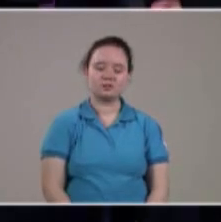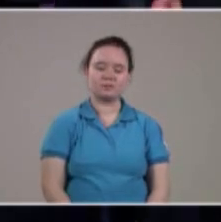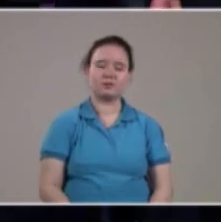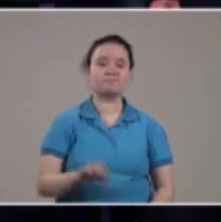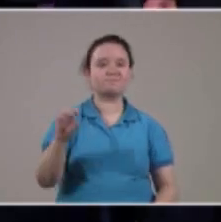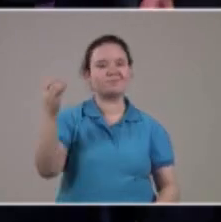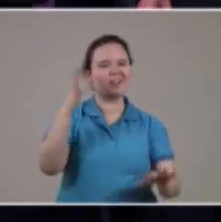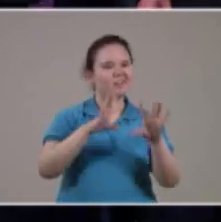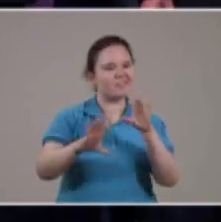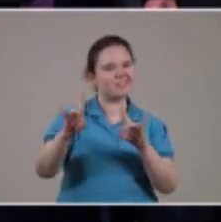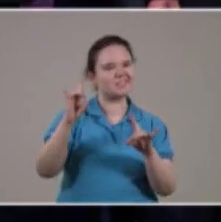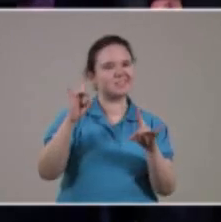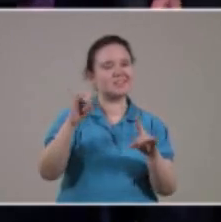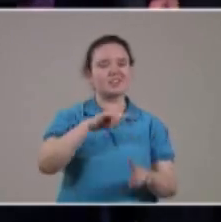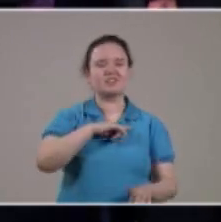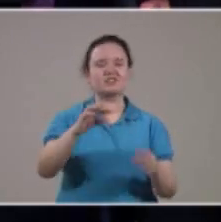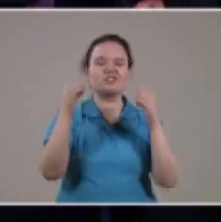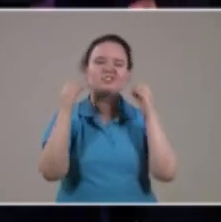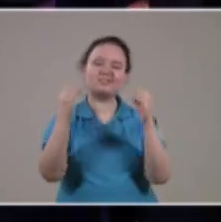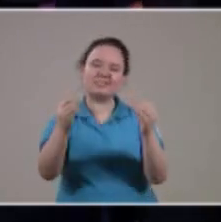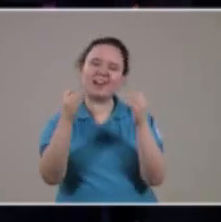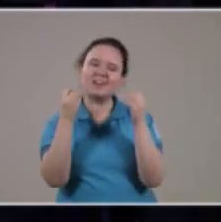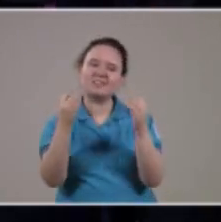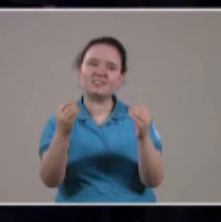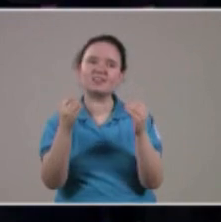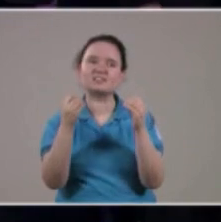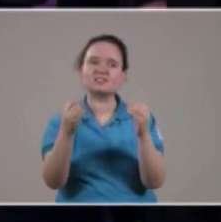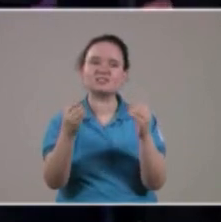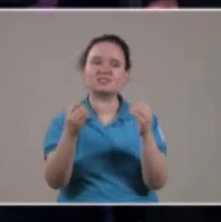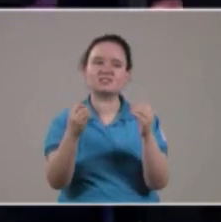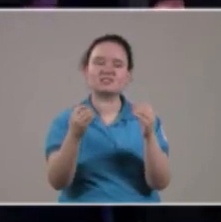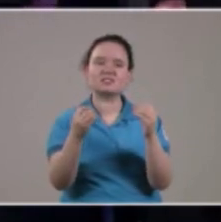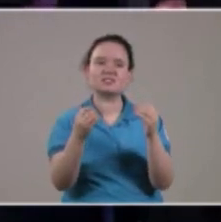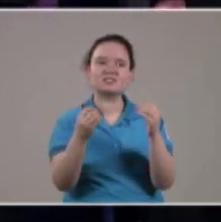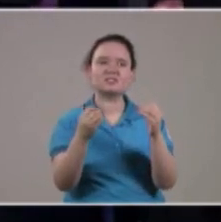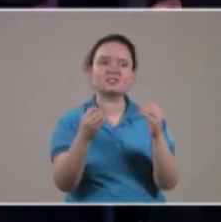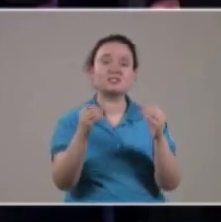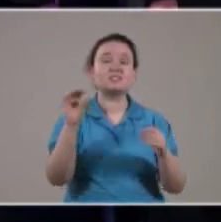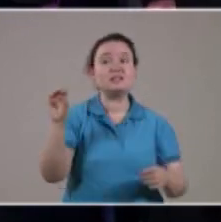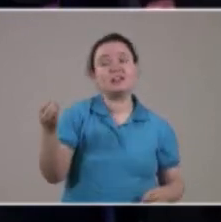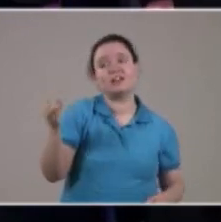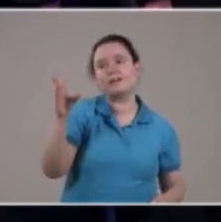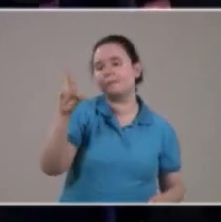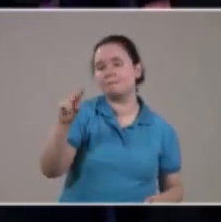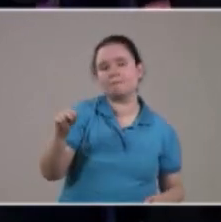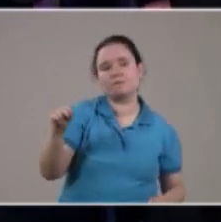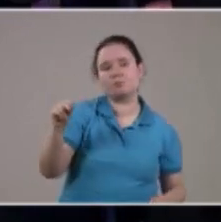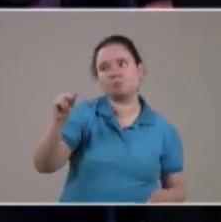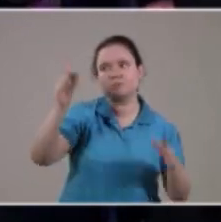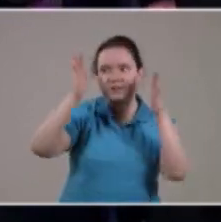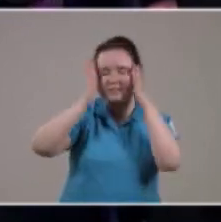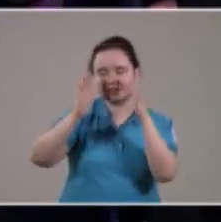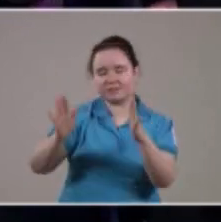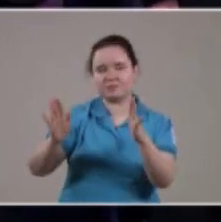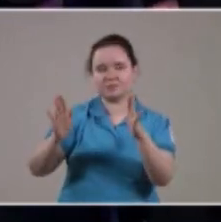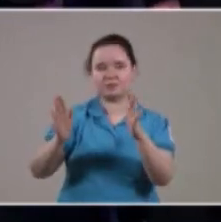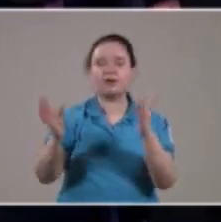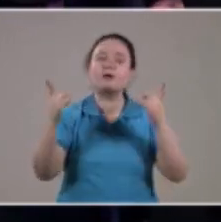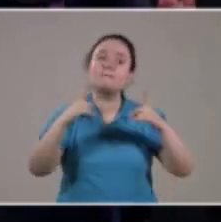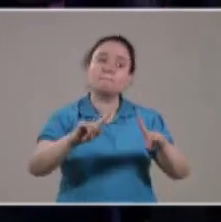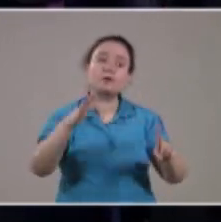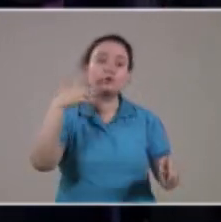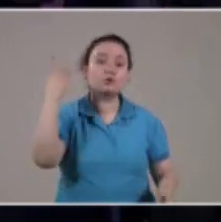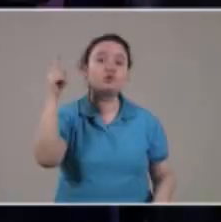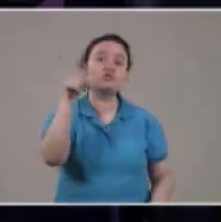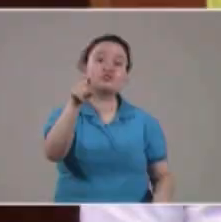que a veces son tan superabundantes que las pasamos por alto. Pero Dios te